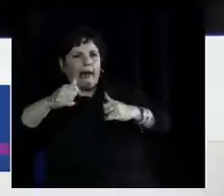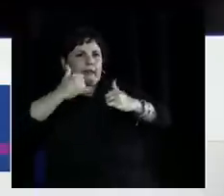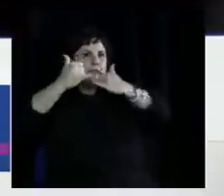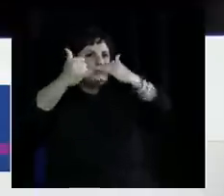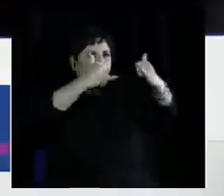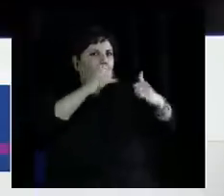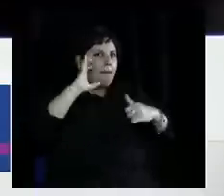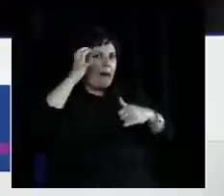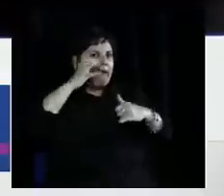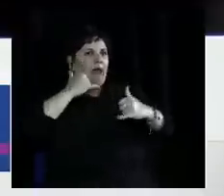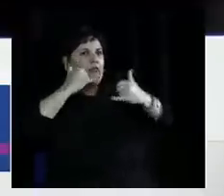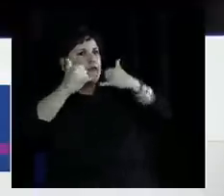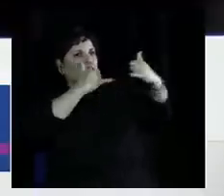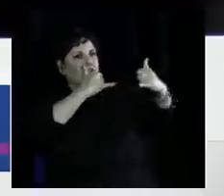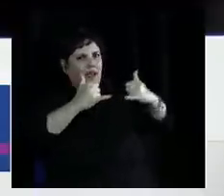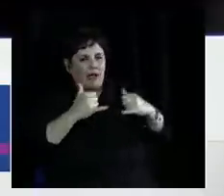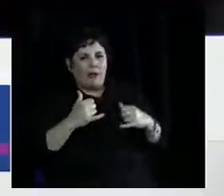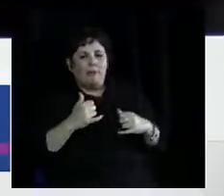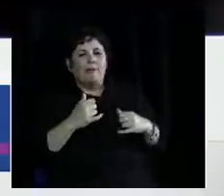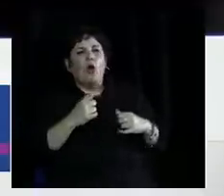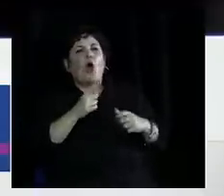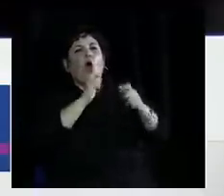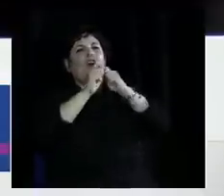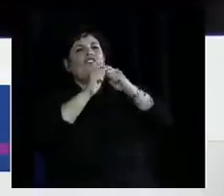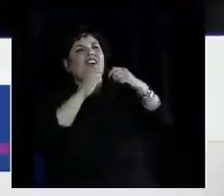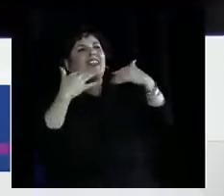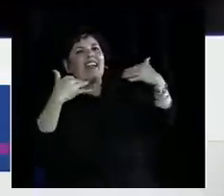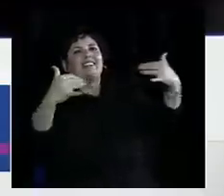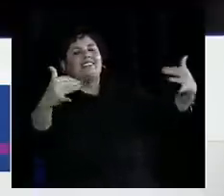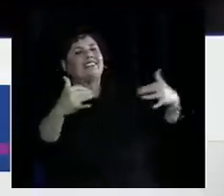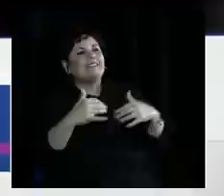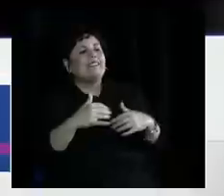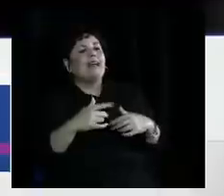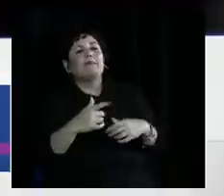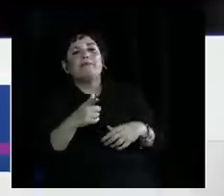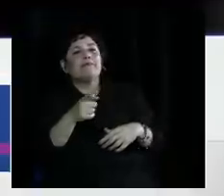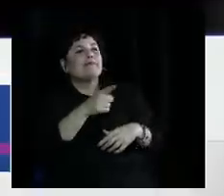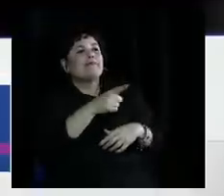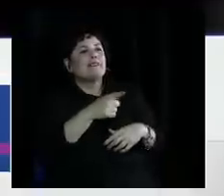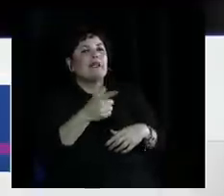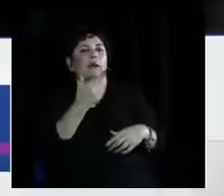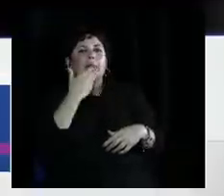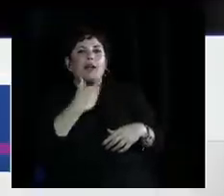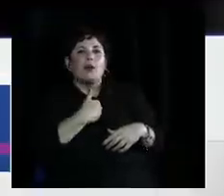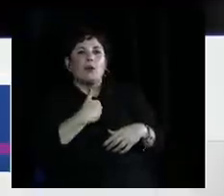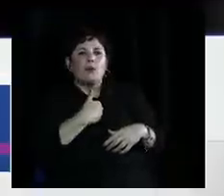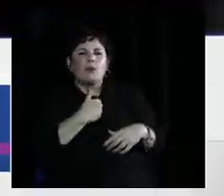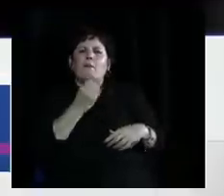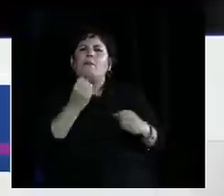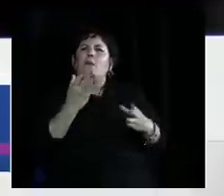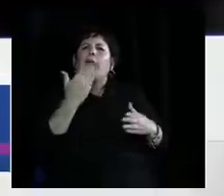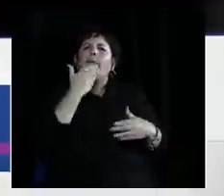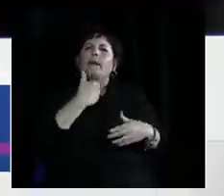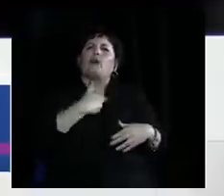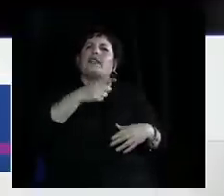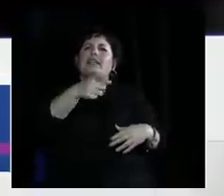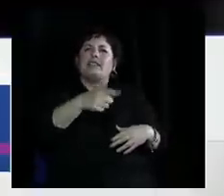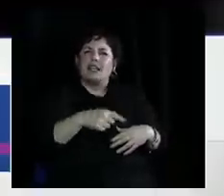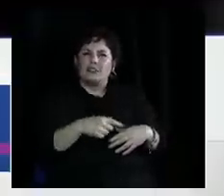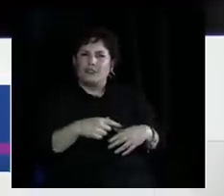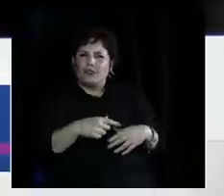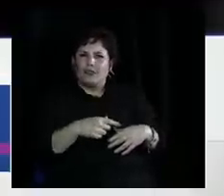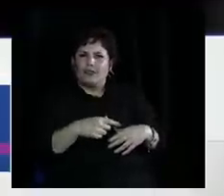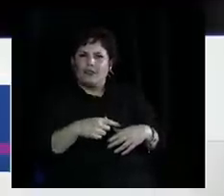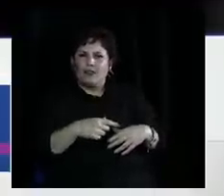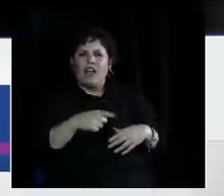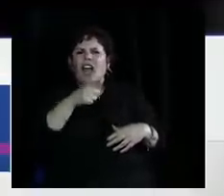de el comentario después de una conferencia de prensa diciendo por qué preguntas esto o